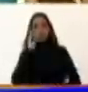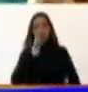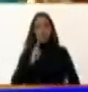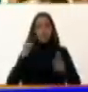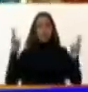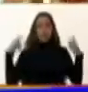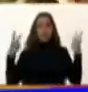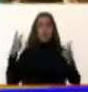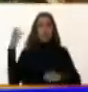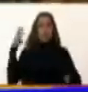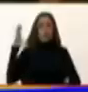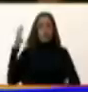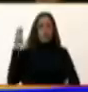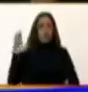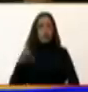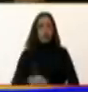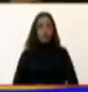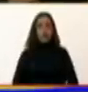Colombia!